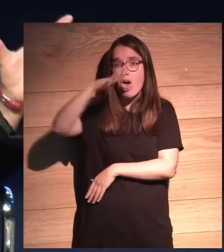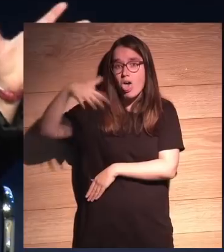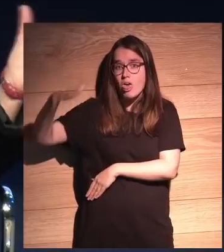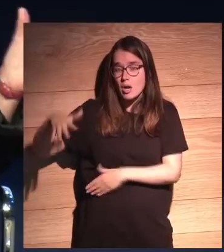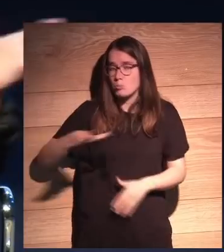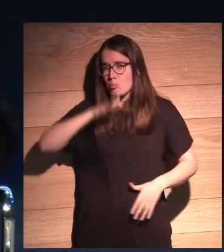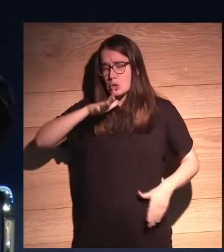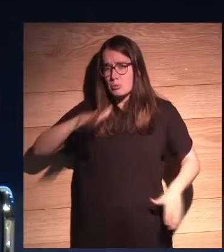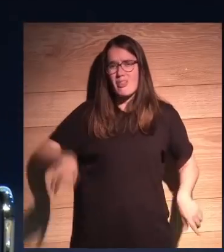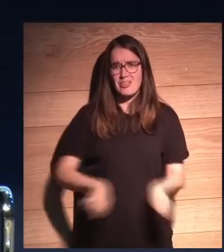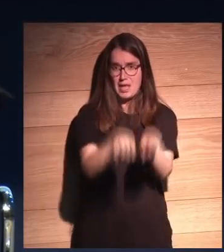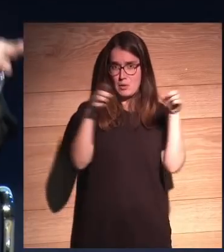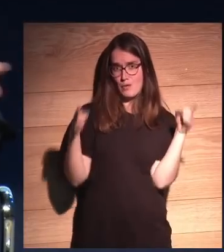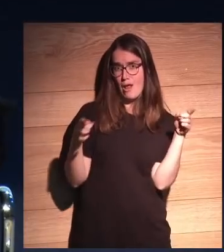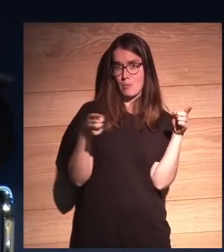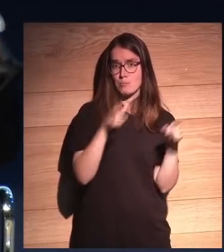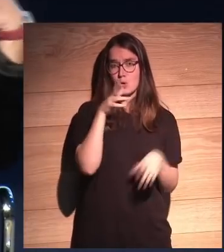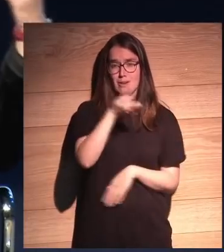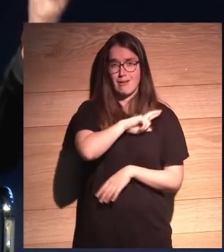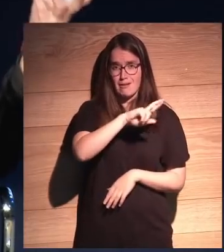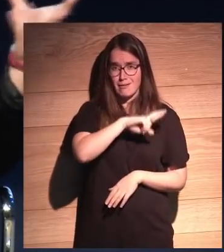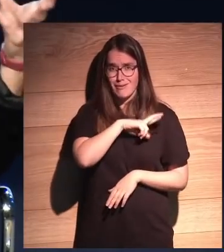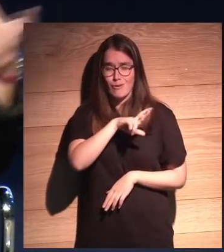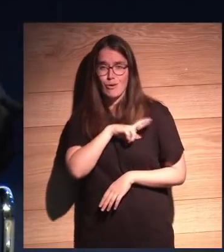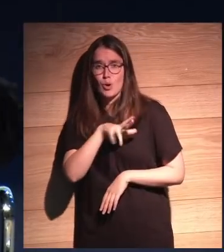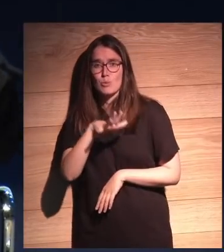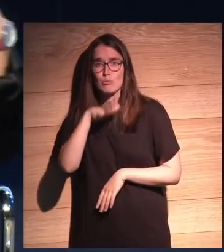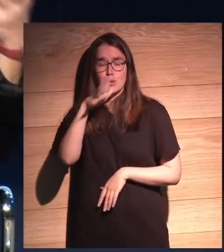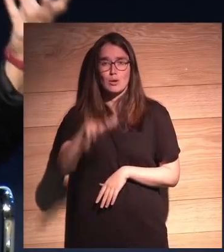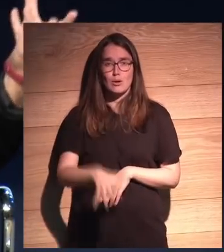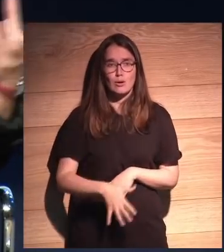las razones que fueran, de tipo religioso, de tipo